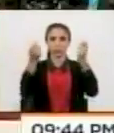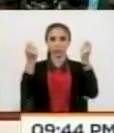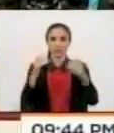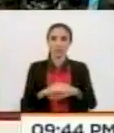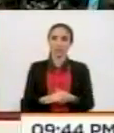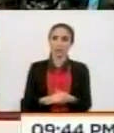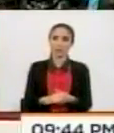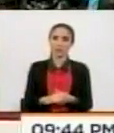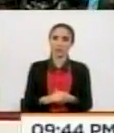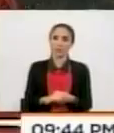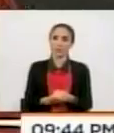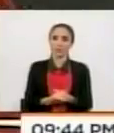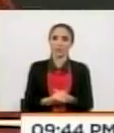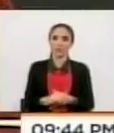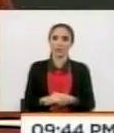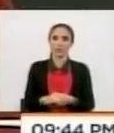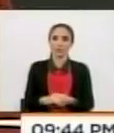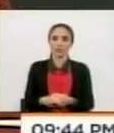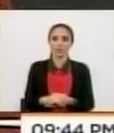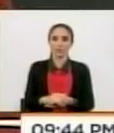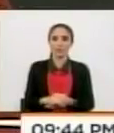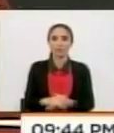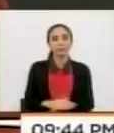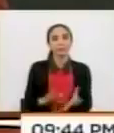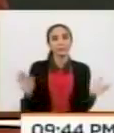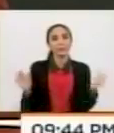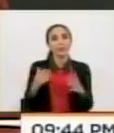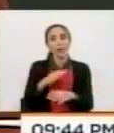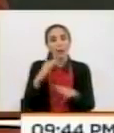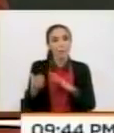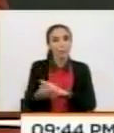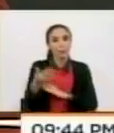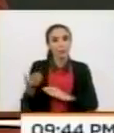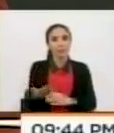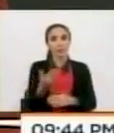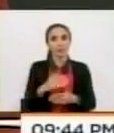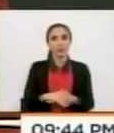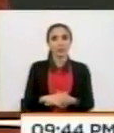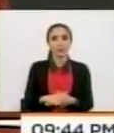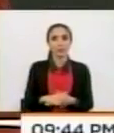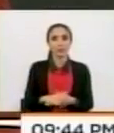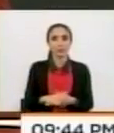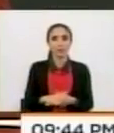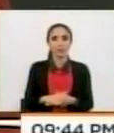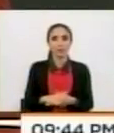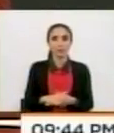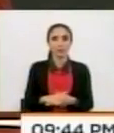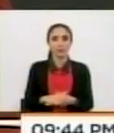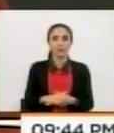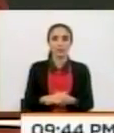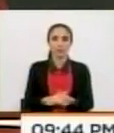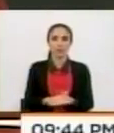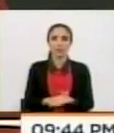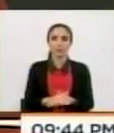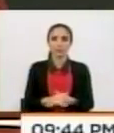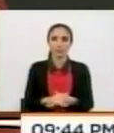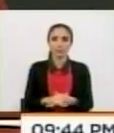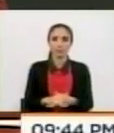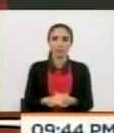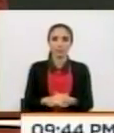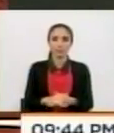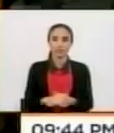luchamos aquí internamente. Y luchamos y ganamos. Lo más importante, no solo luchamos, ganamos. Porque nosotros estamos destinados a la